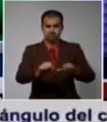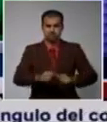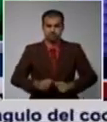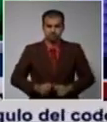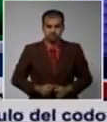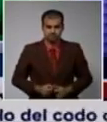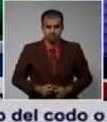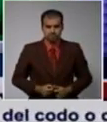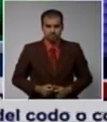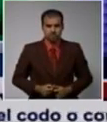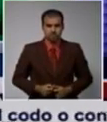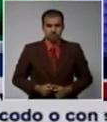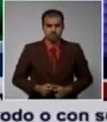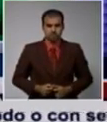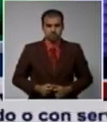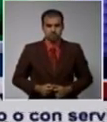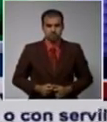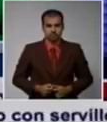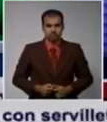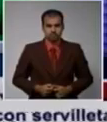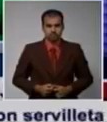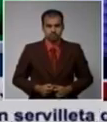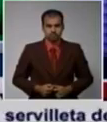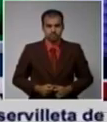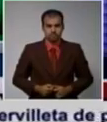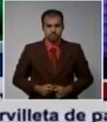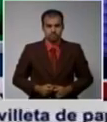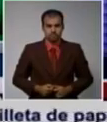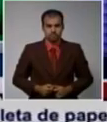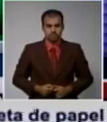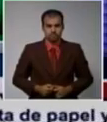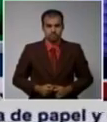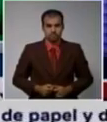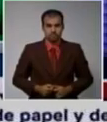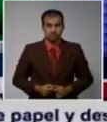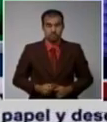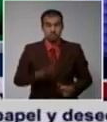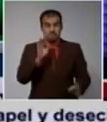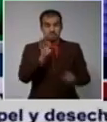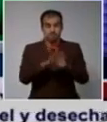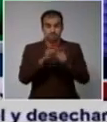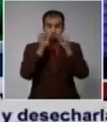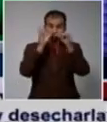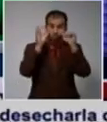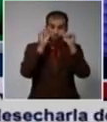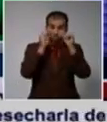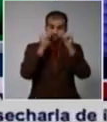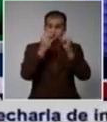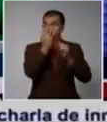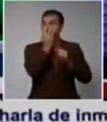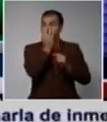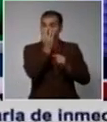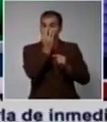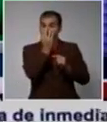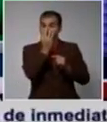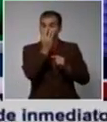un momento determinado fue necesario intubarla, ventilarla, y posteriormente